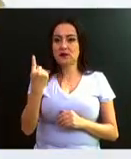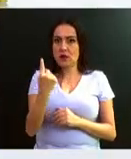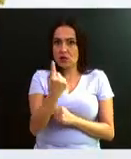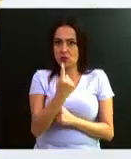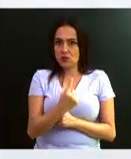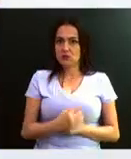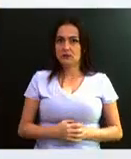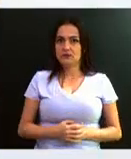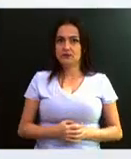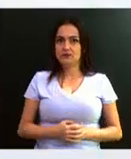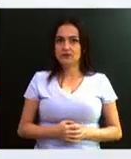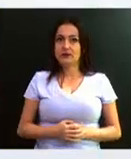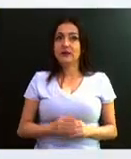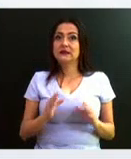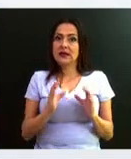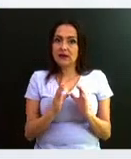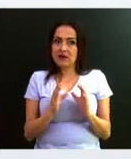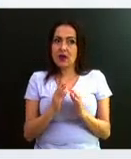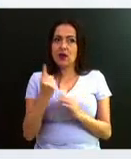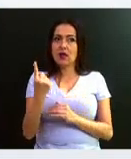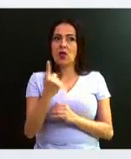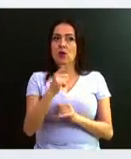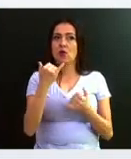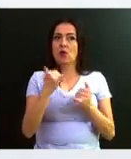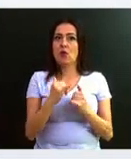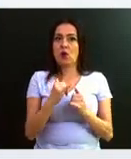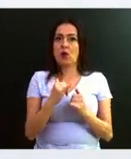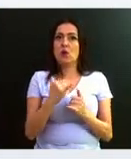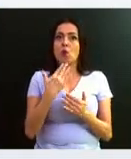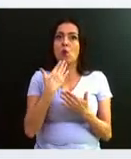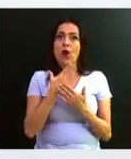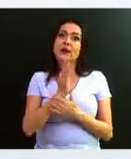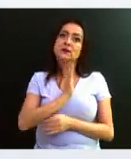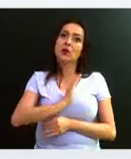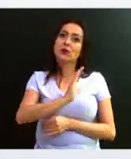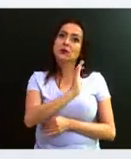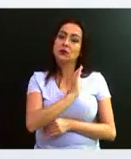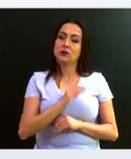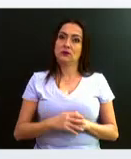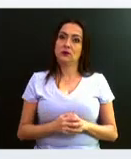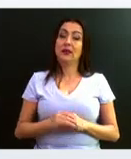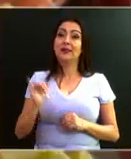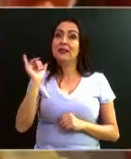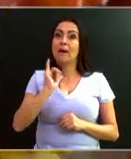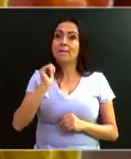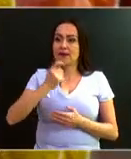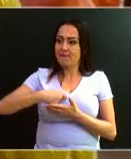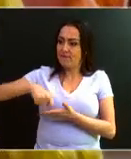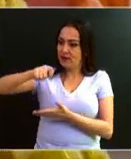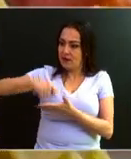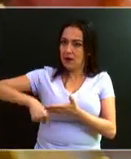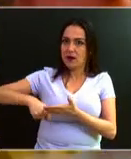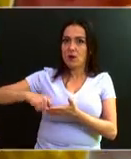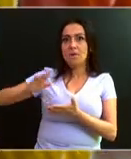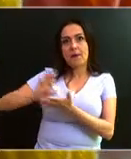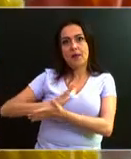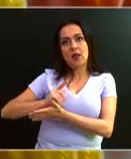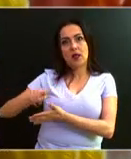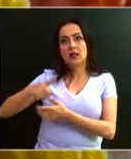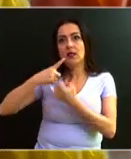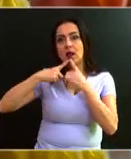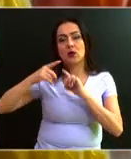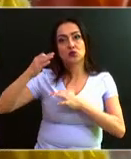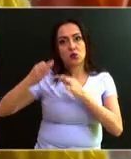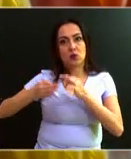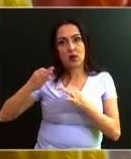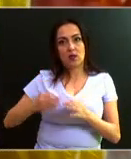los certificados, cada uno de sus juegos, de que están en muy buenas condiciones. Además, los ponemos a firmar una declaración